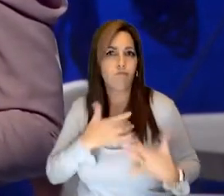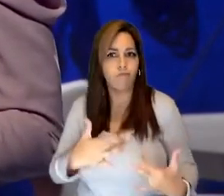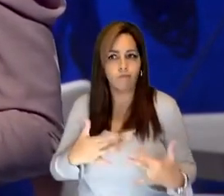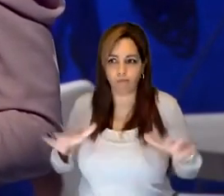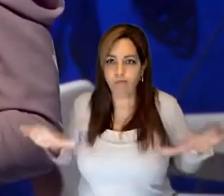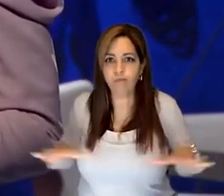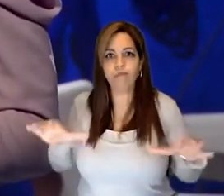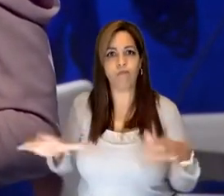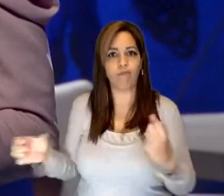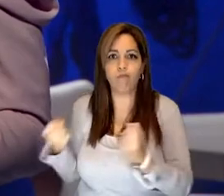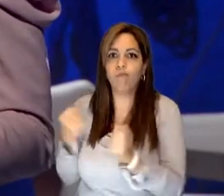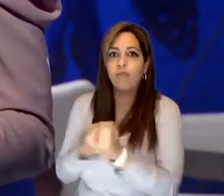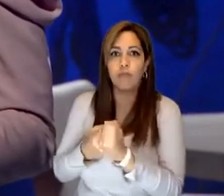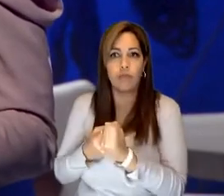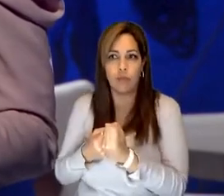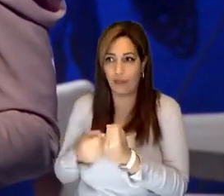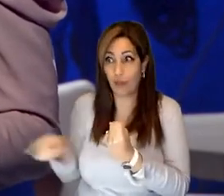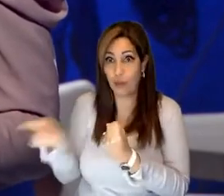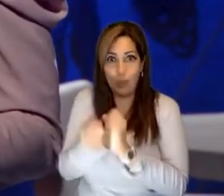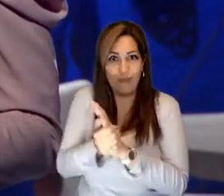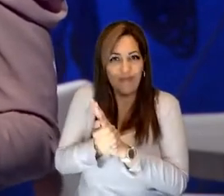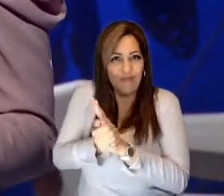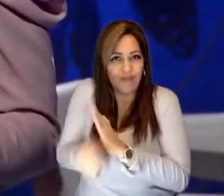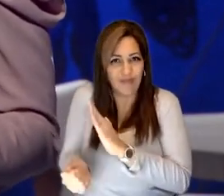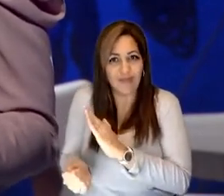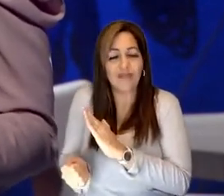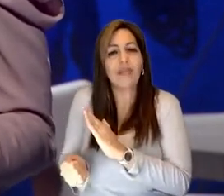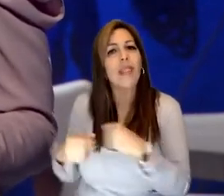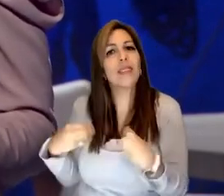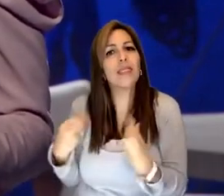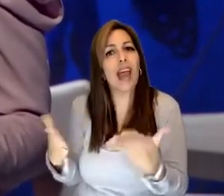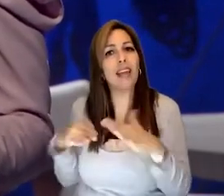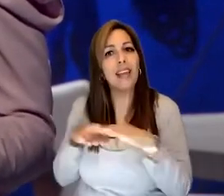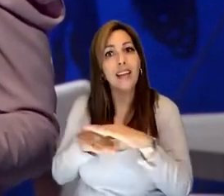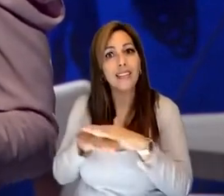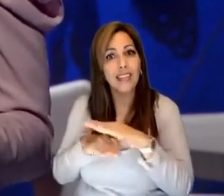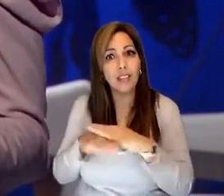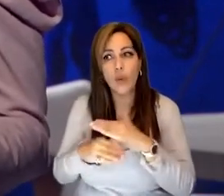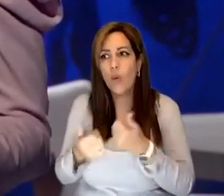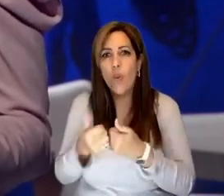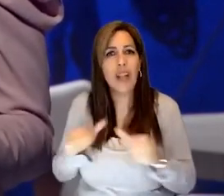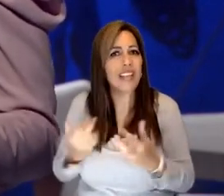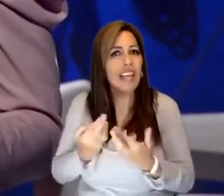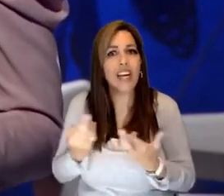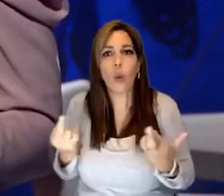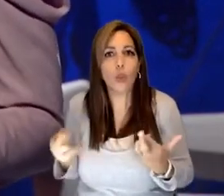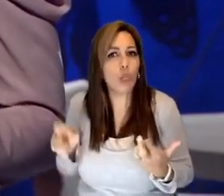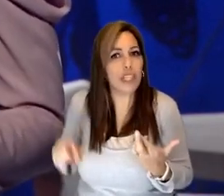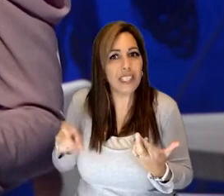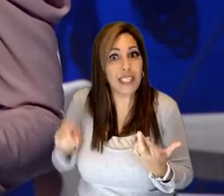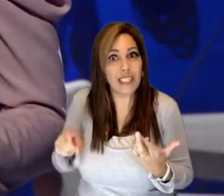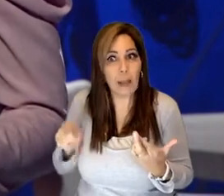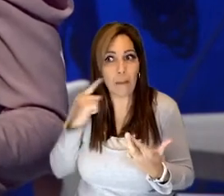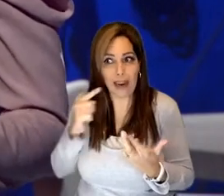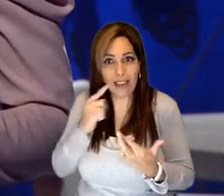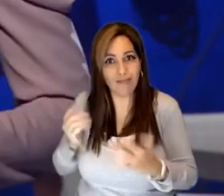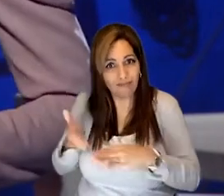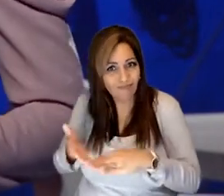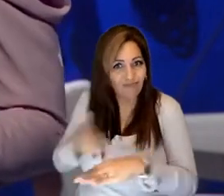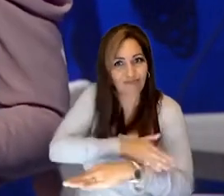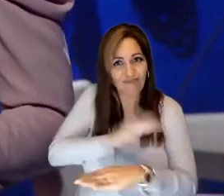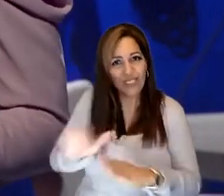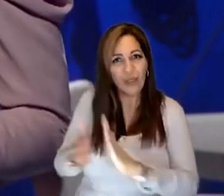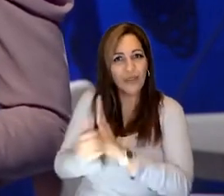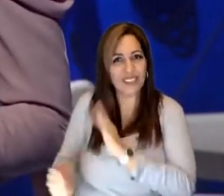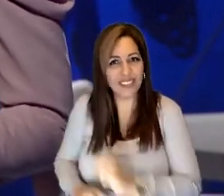busca apoyar el desarrollo potencial de los niños, asegurando el acceso a los recursos que necesiten para propulsar